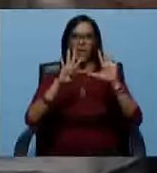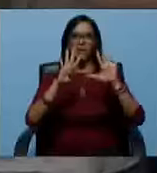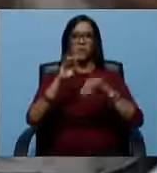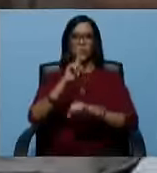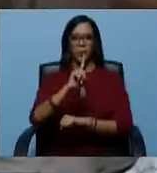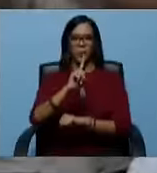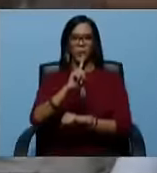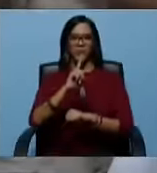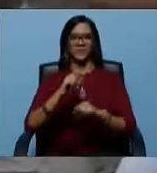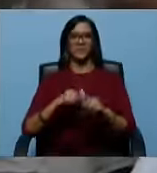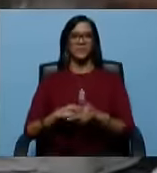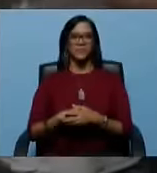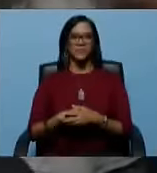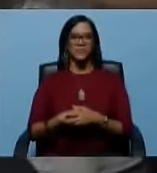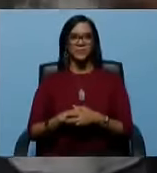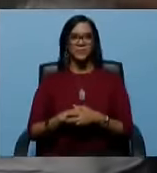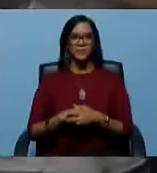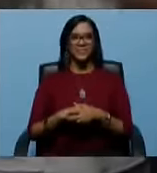491.